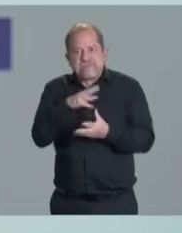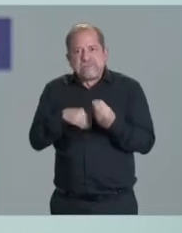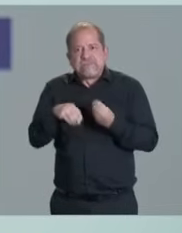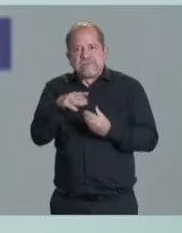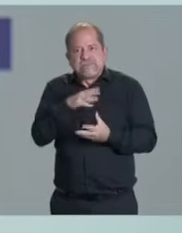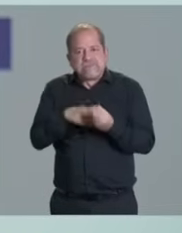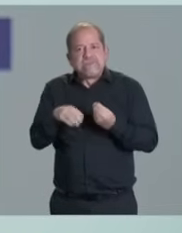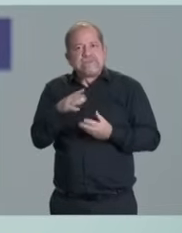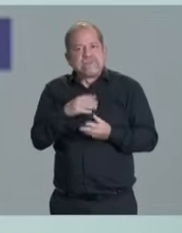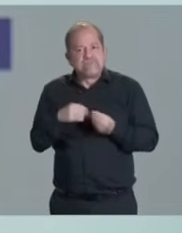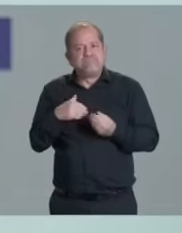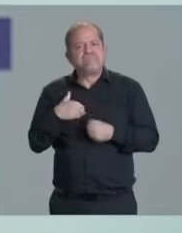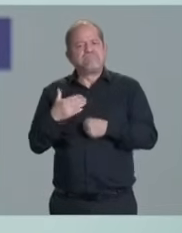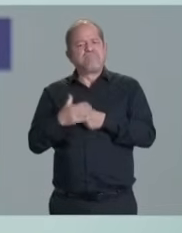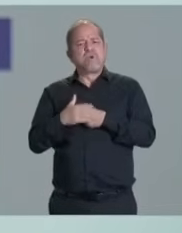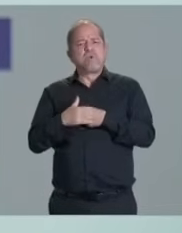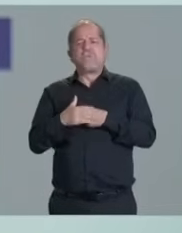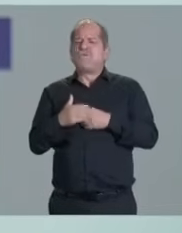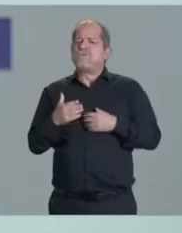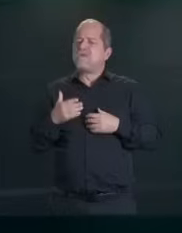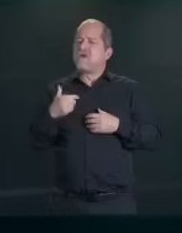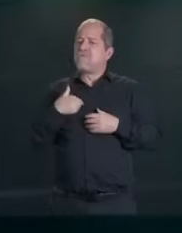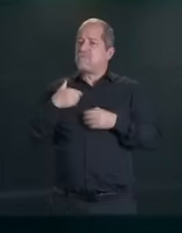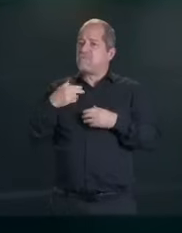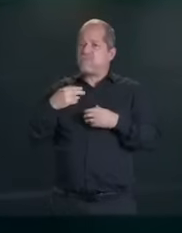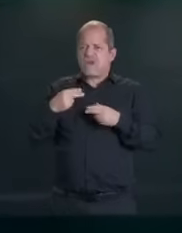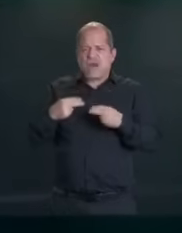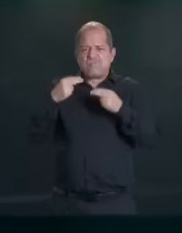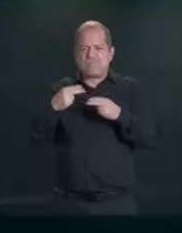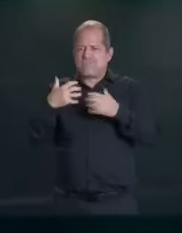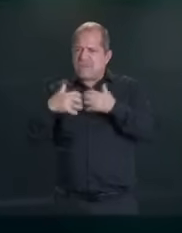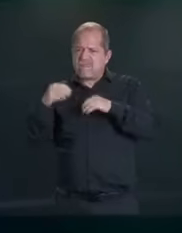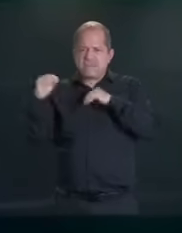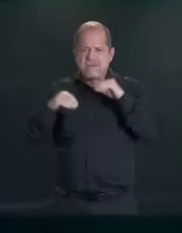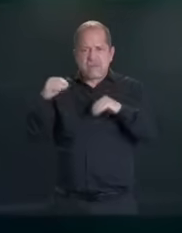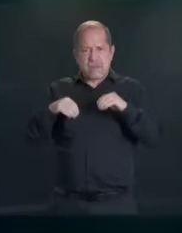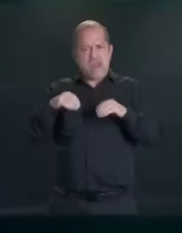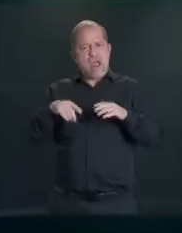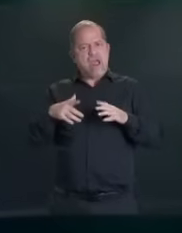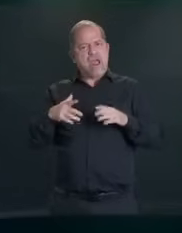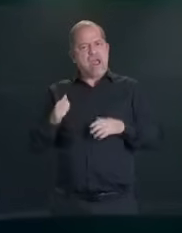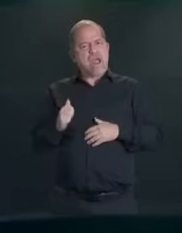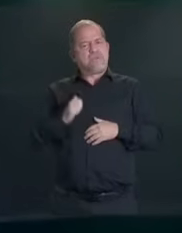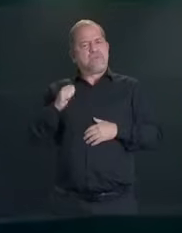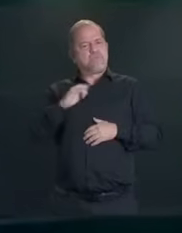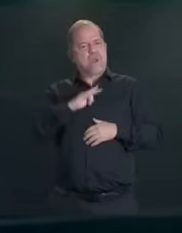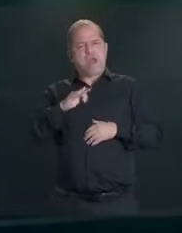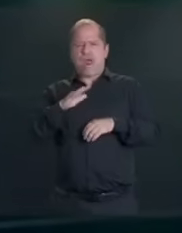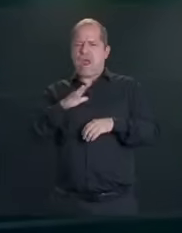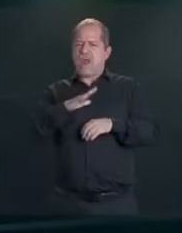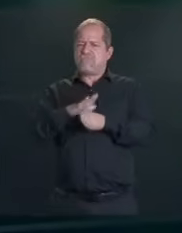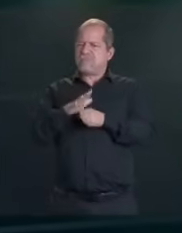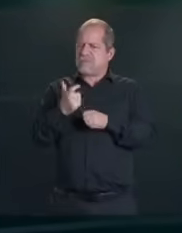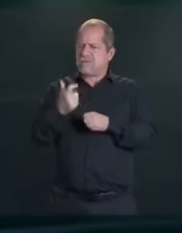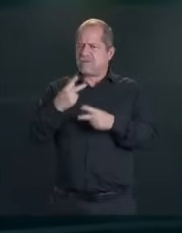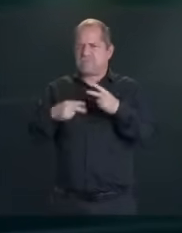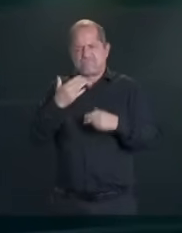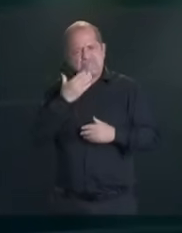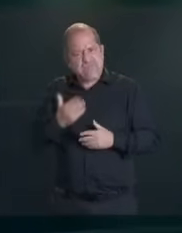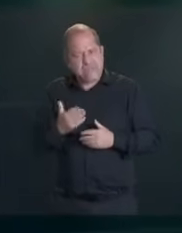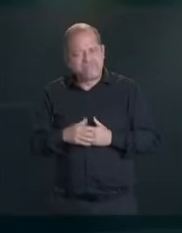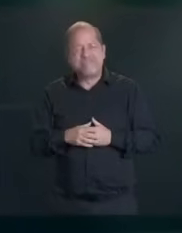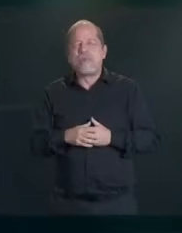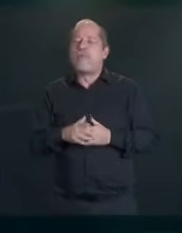la relocalización de empresas. Gracias, candidata. Es el turno con 1 minuto para responder de la candidata